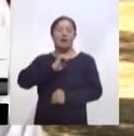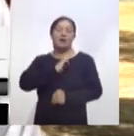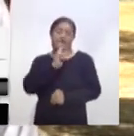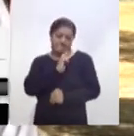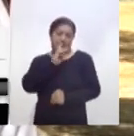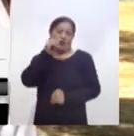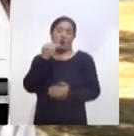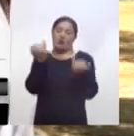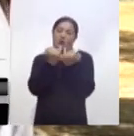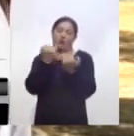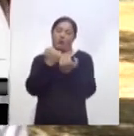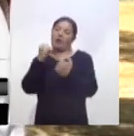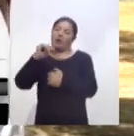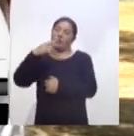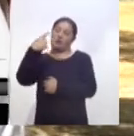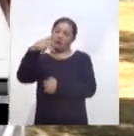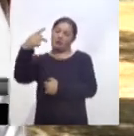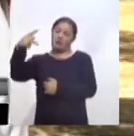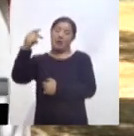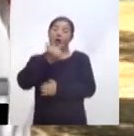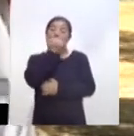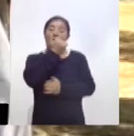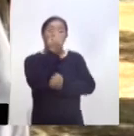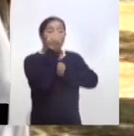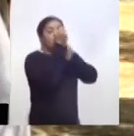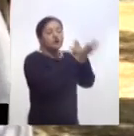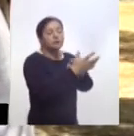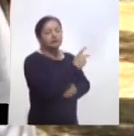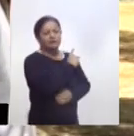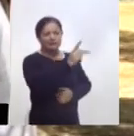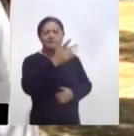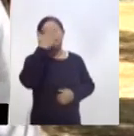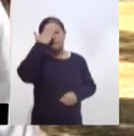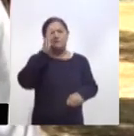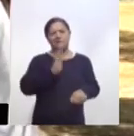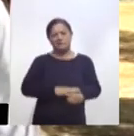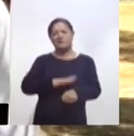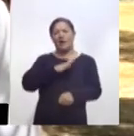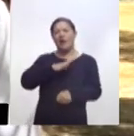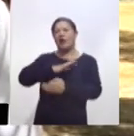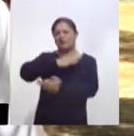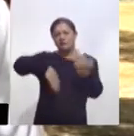chicos. Hemos detectado el gran potencial que existe, pero también